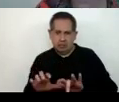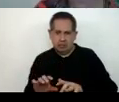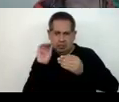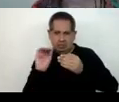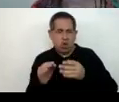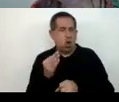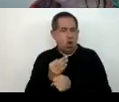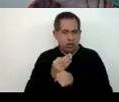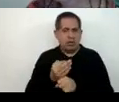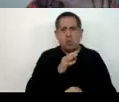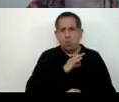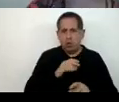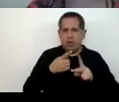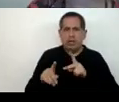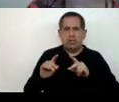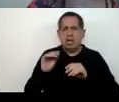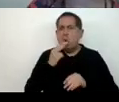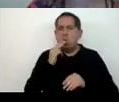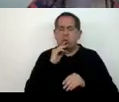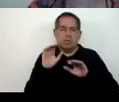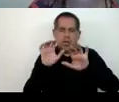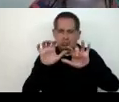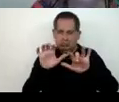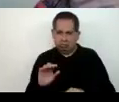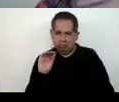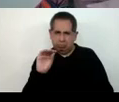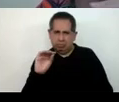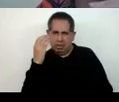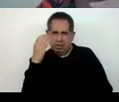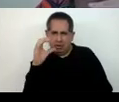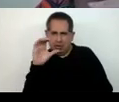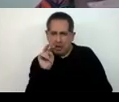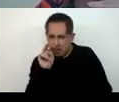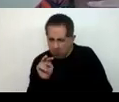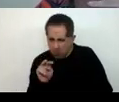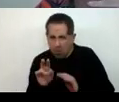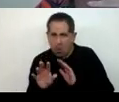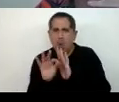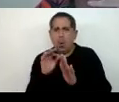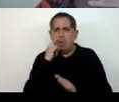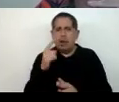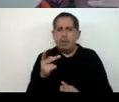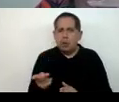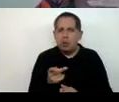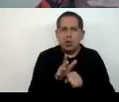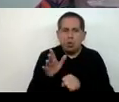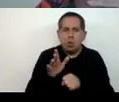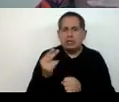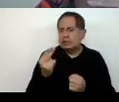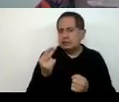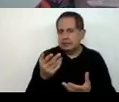de ahora pueden hacer uso de esta herramienta para poder elaborar las preguntas que deseen.